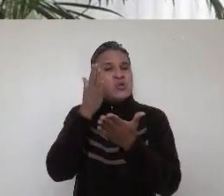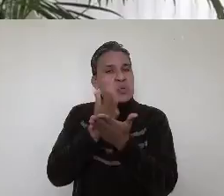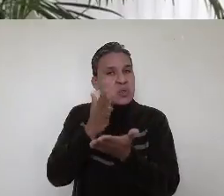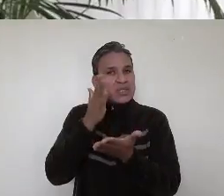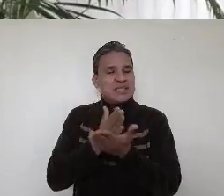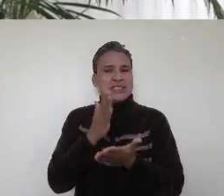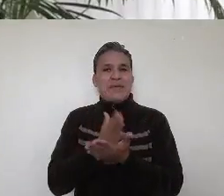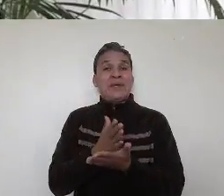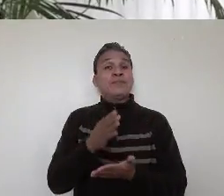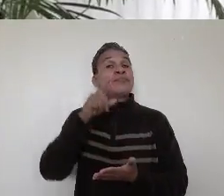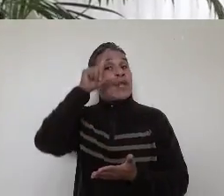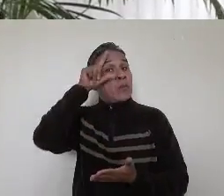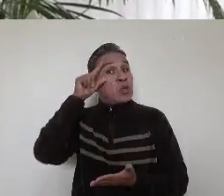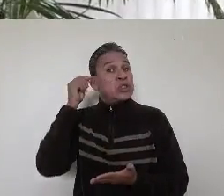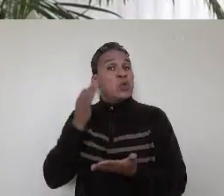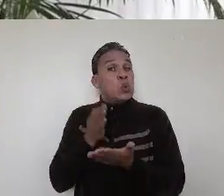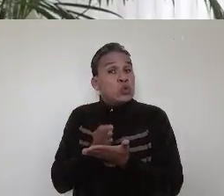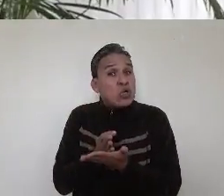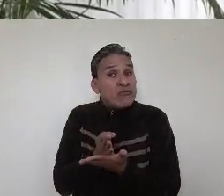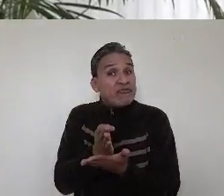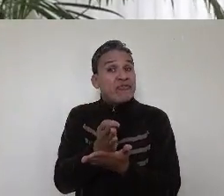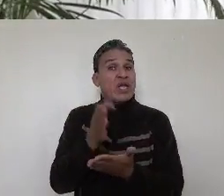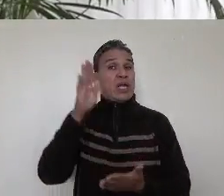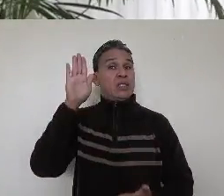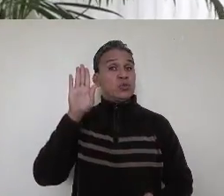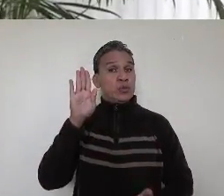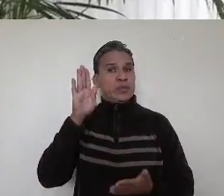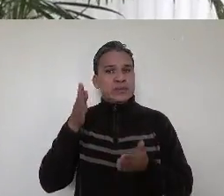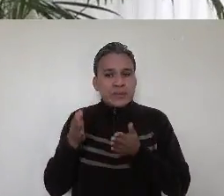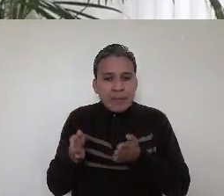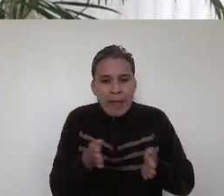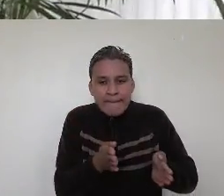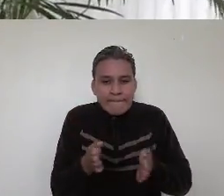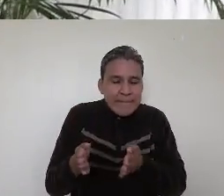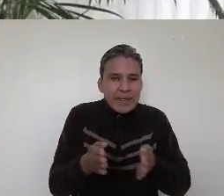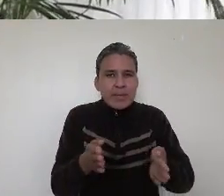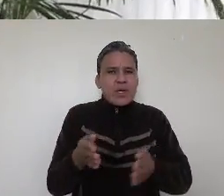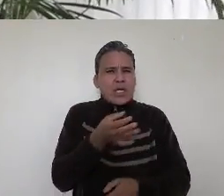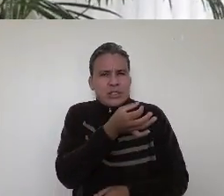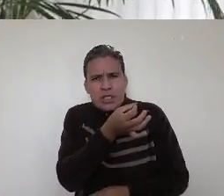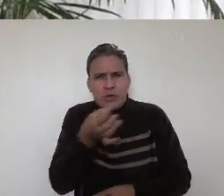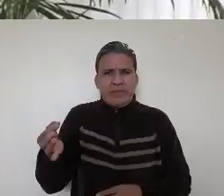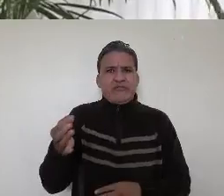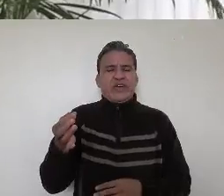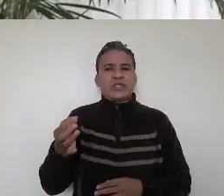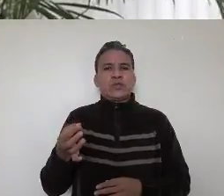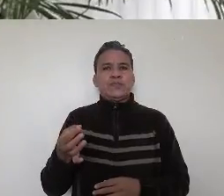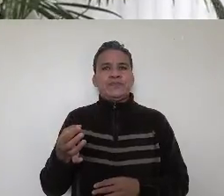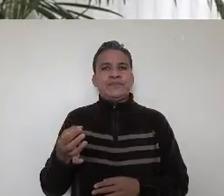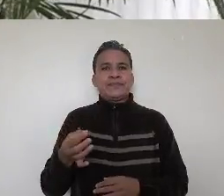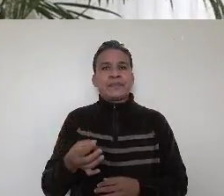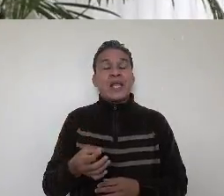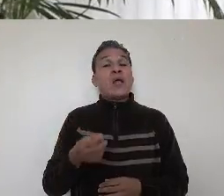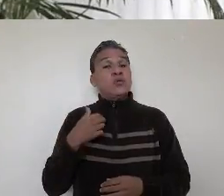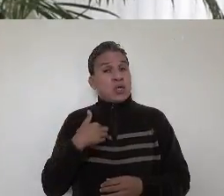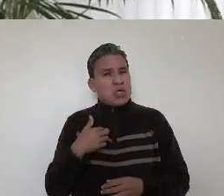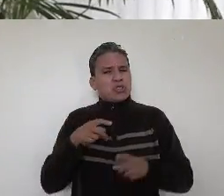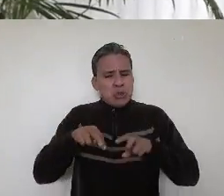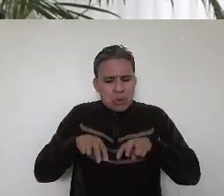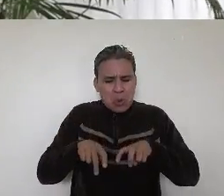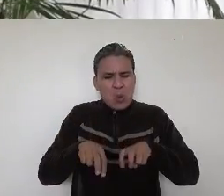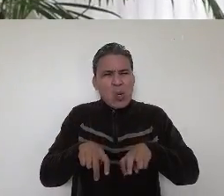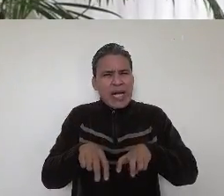Dios fiel a sus promesas, me guía por el sendero recto. Así, aunque caminaré por